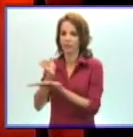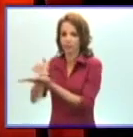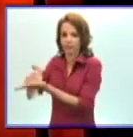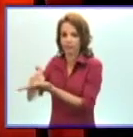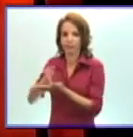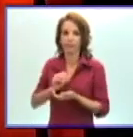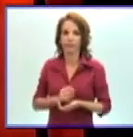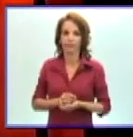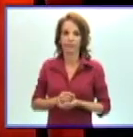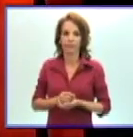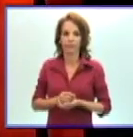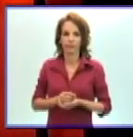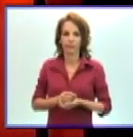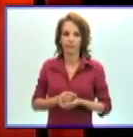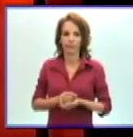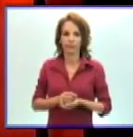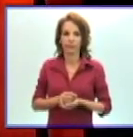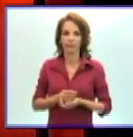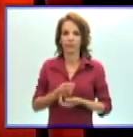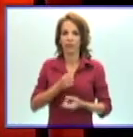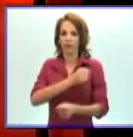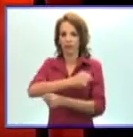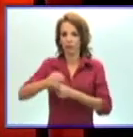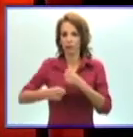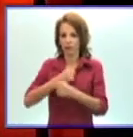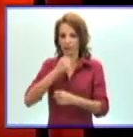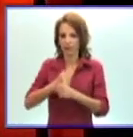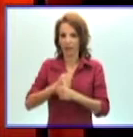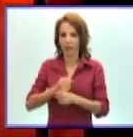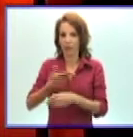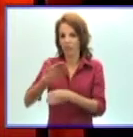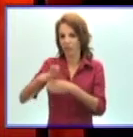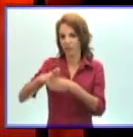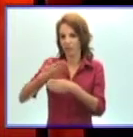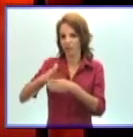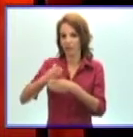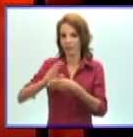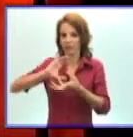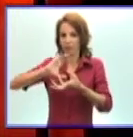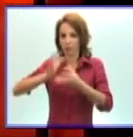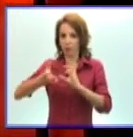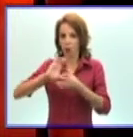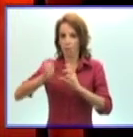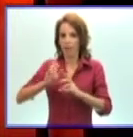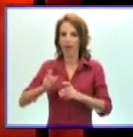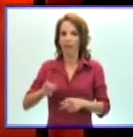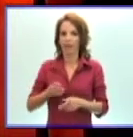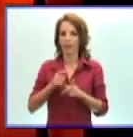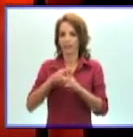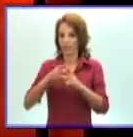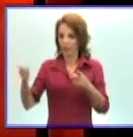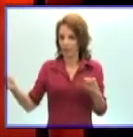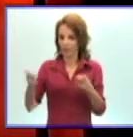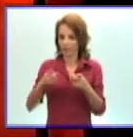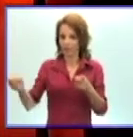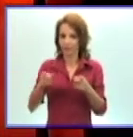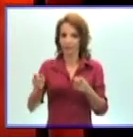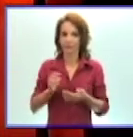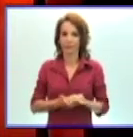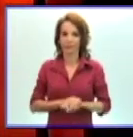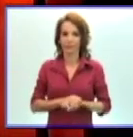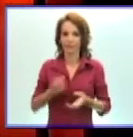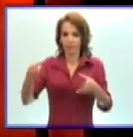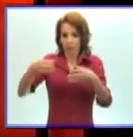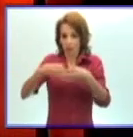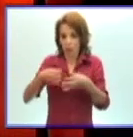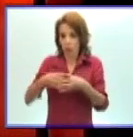de medición, ¿ven? Diferentes instrumentos de medición. Lo que existen, habíamos agrupado los instrumentos de